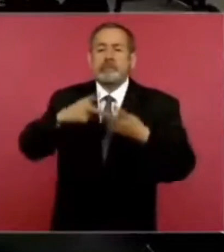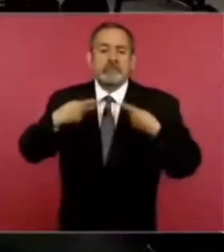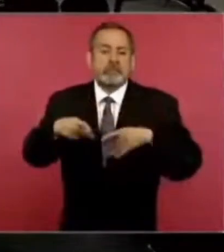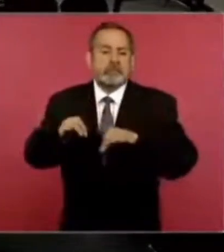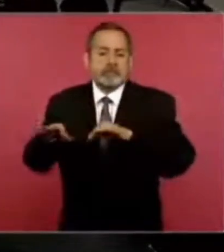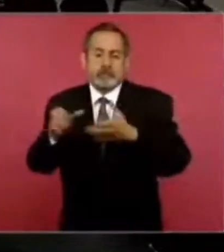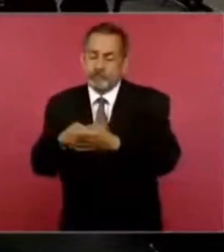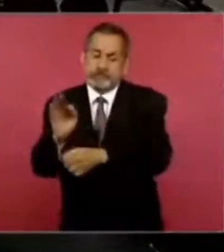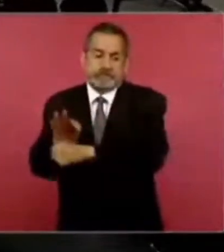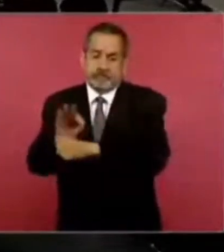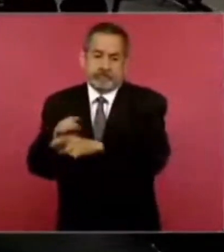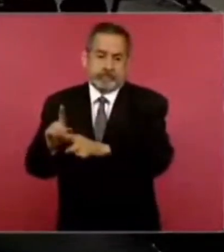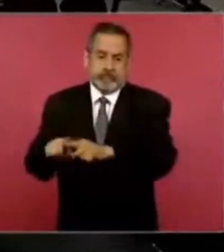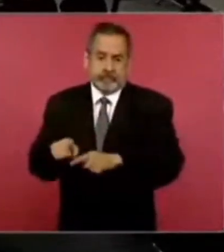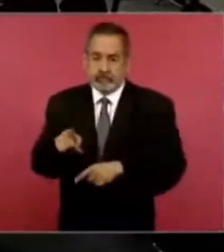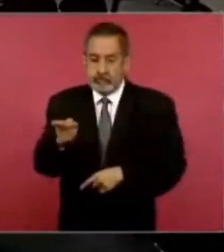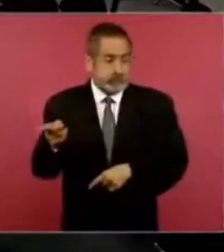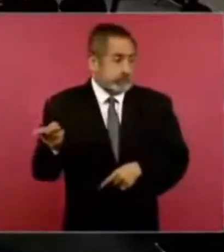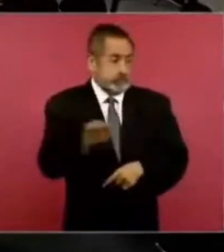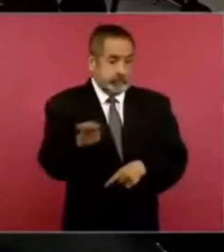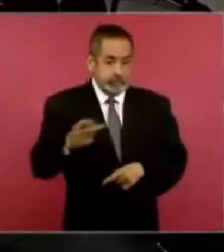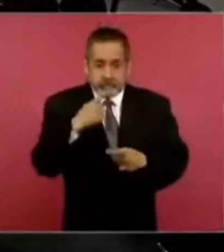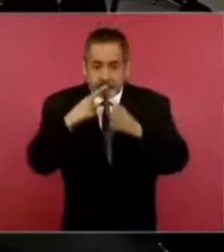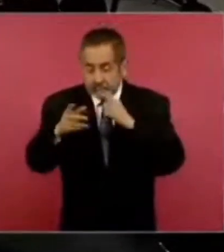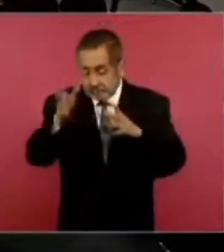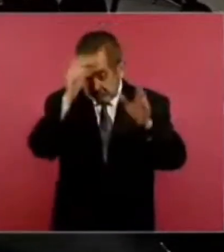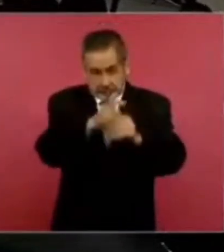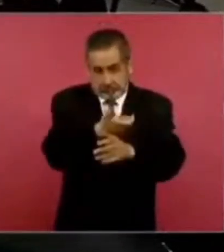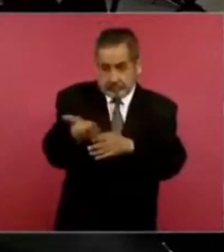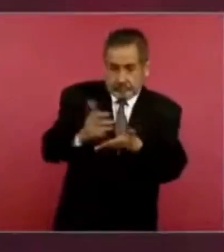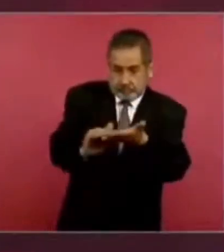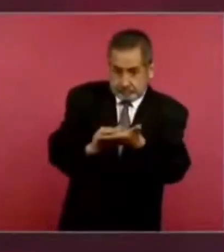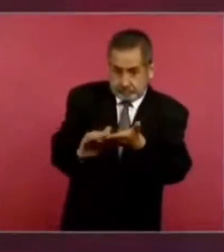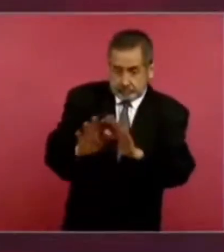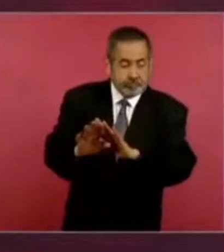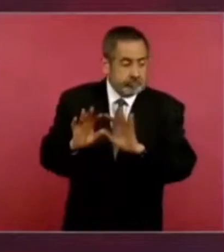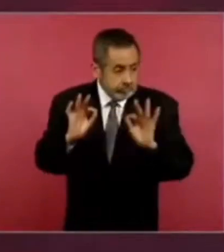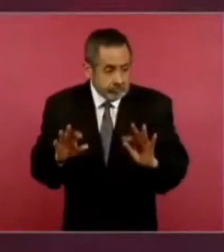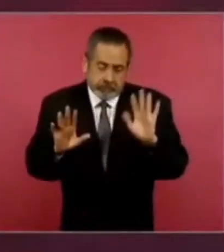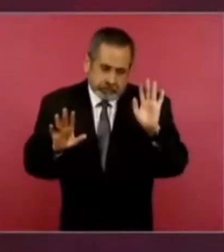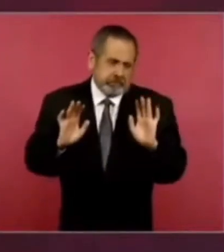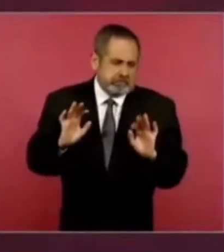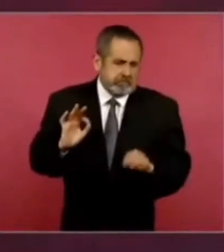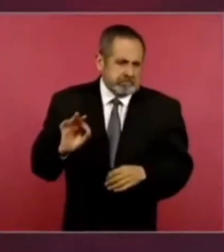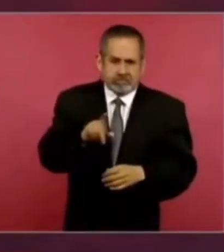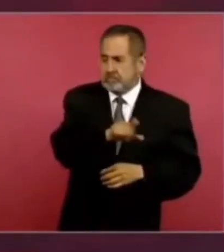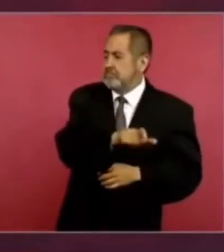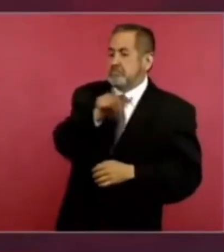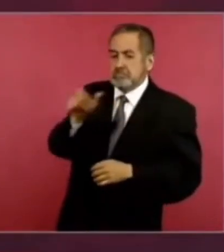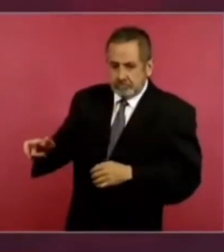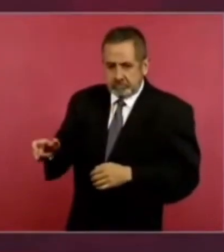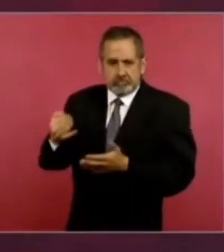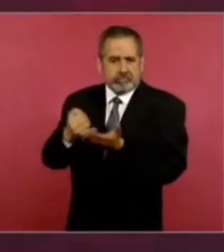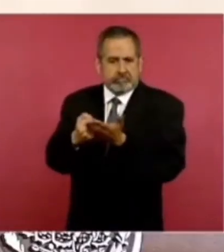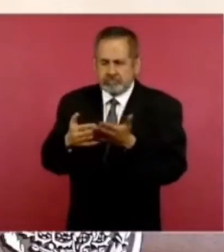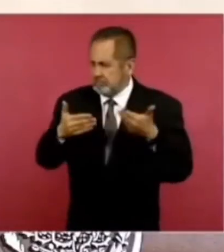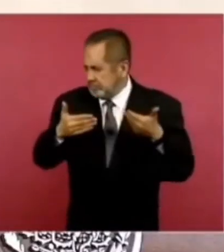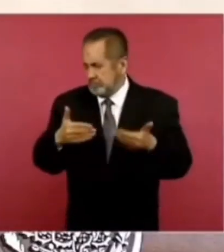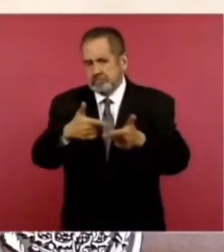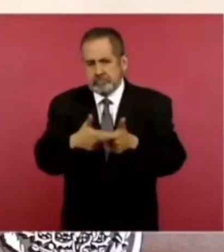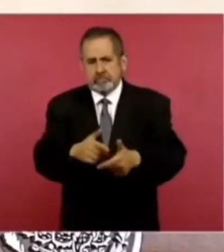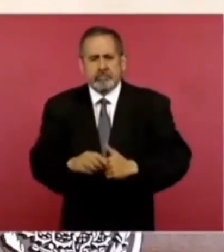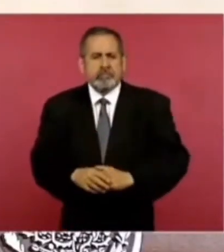estaba recomendando de que el próximo presidente de México no polarizara, que no fuera como yo.